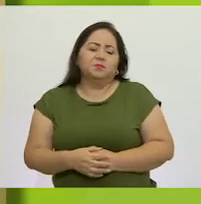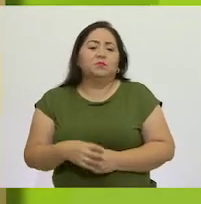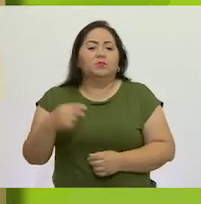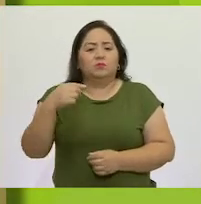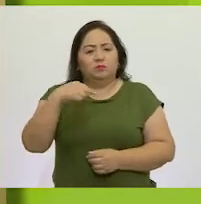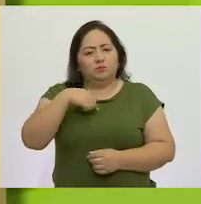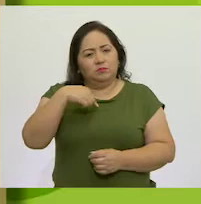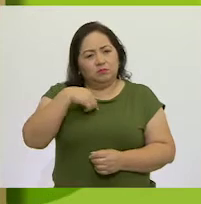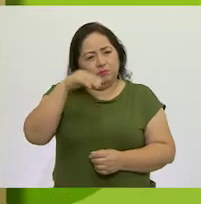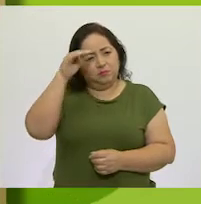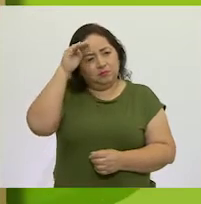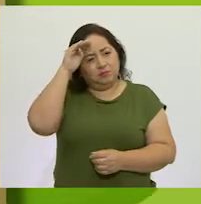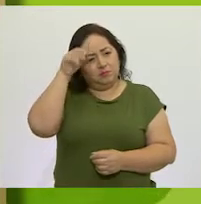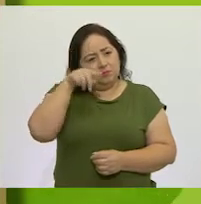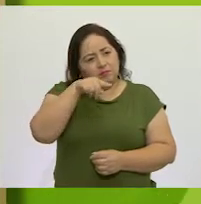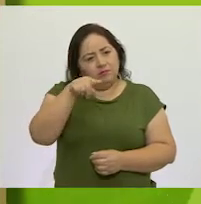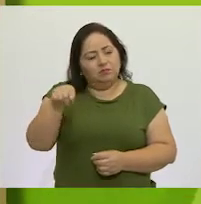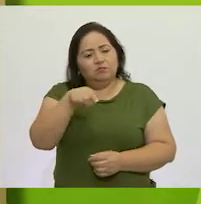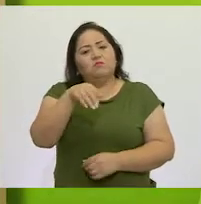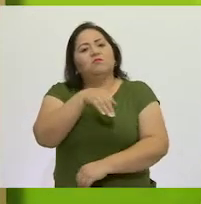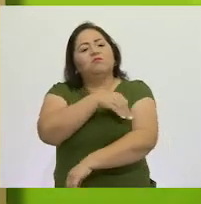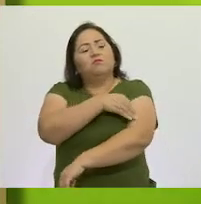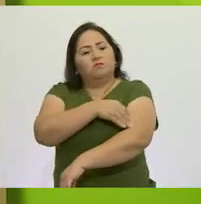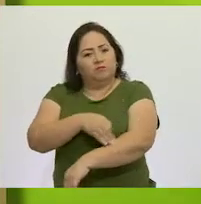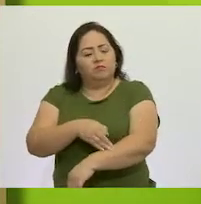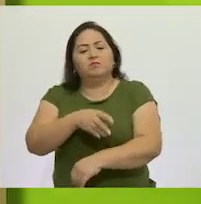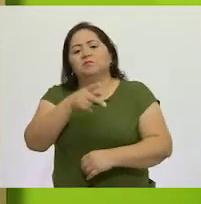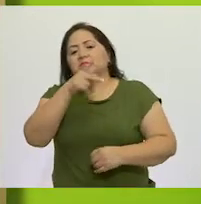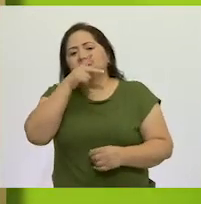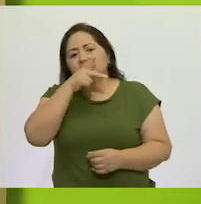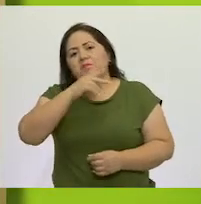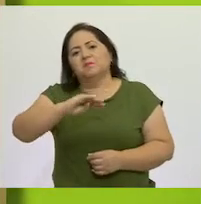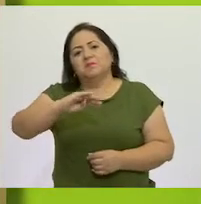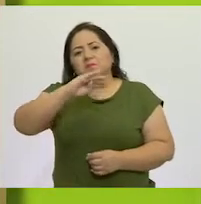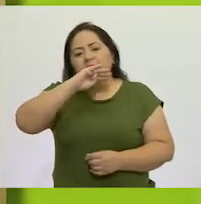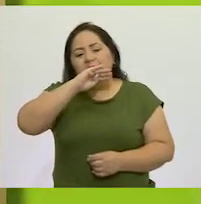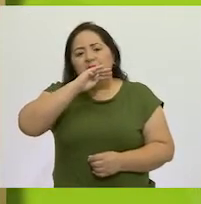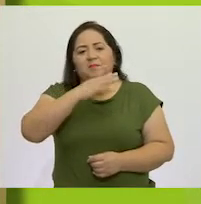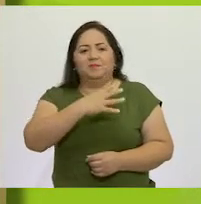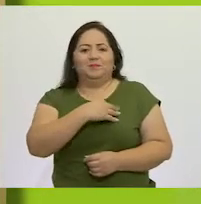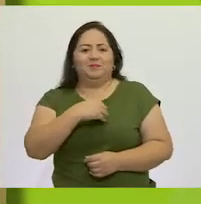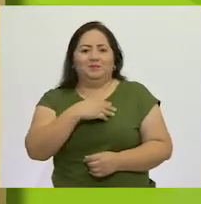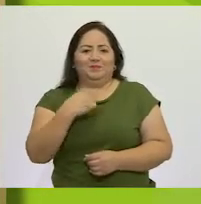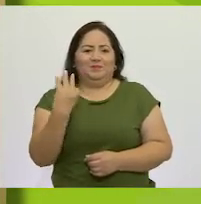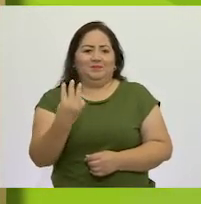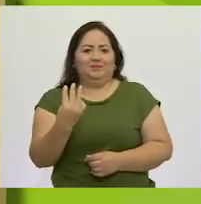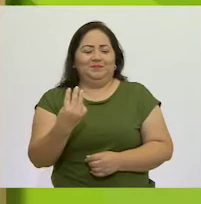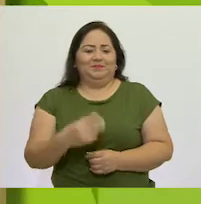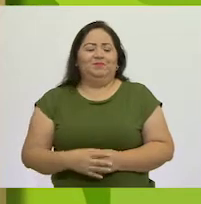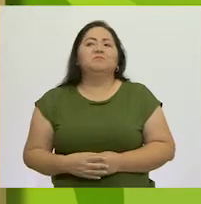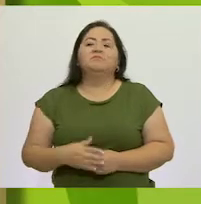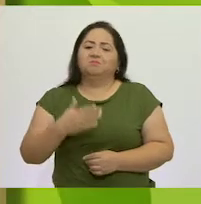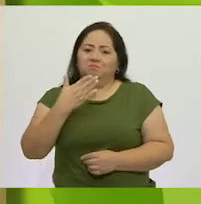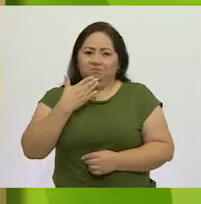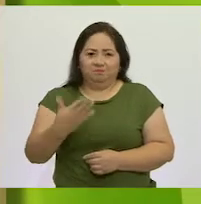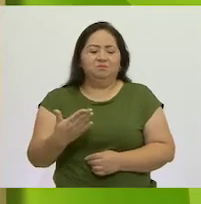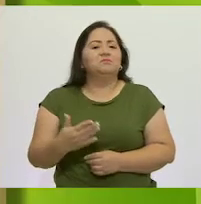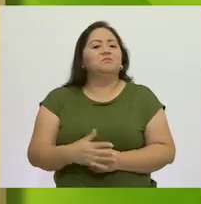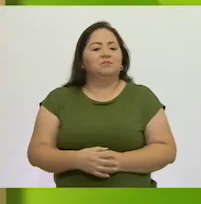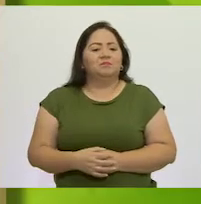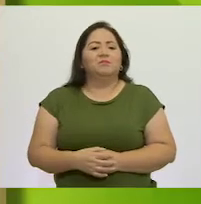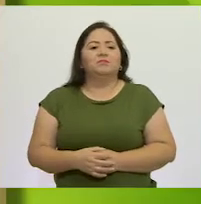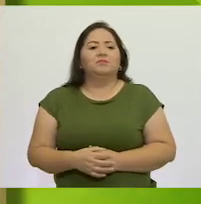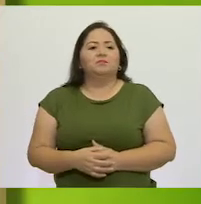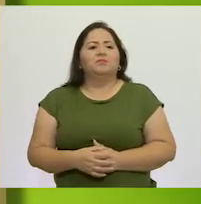Yo pienso que es una familia y están el papá, la mamá y el hijo. Muy buena respuesta.